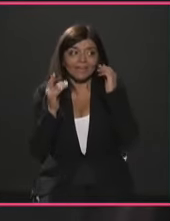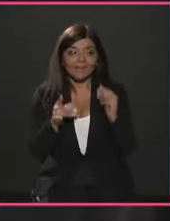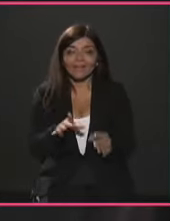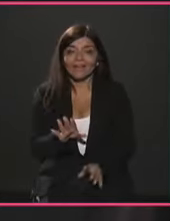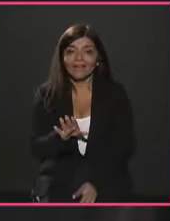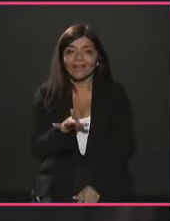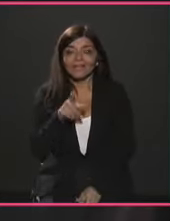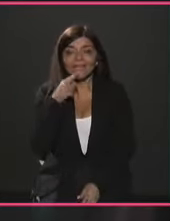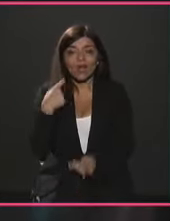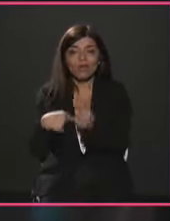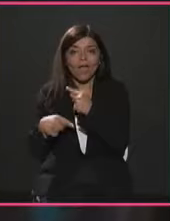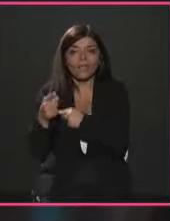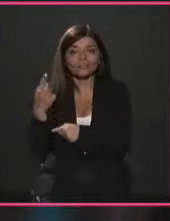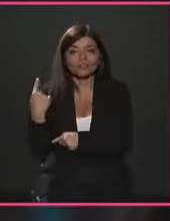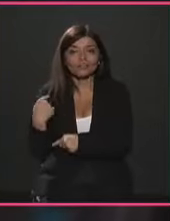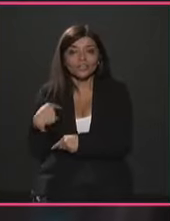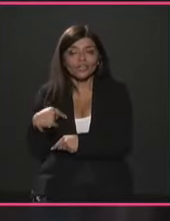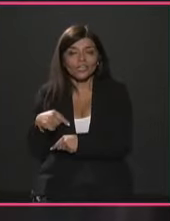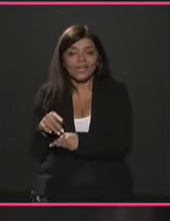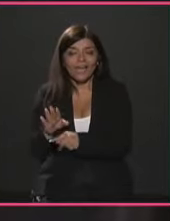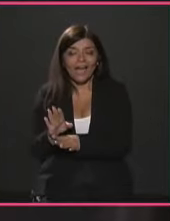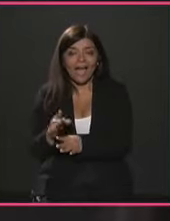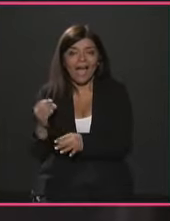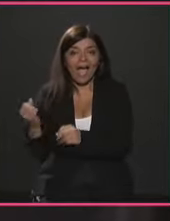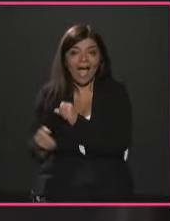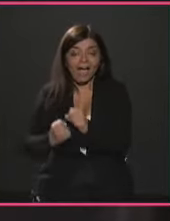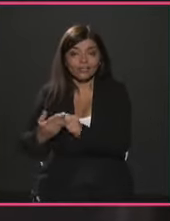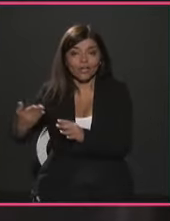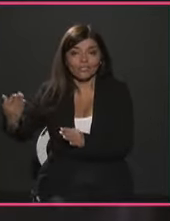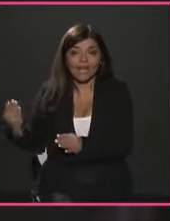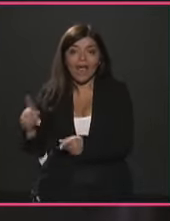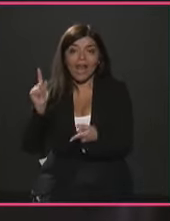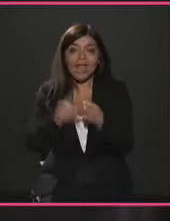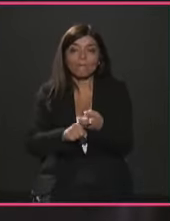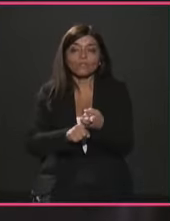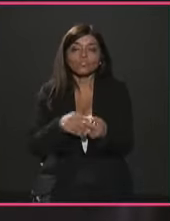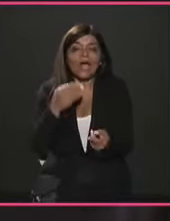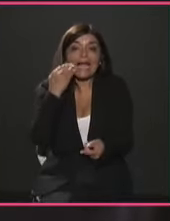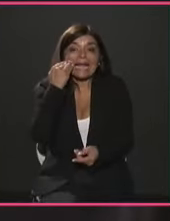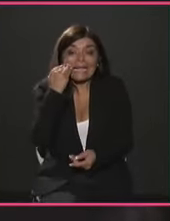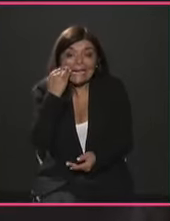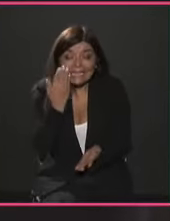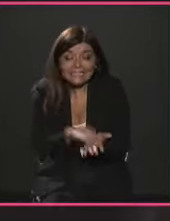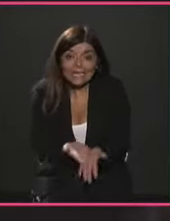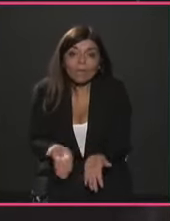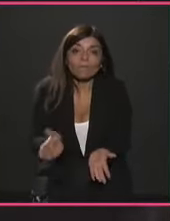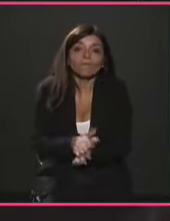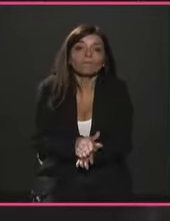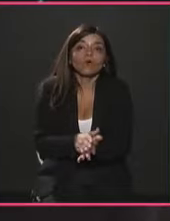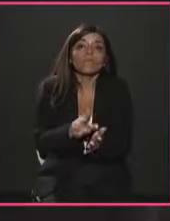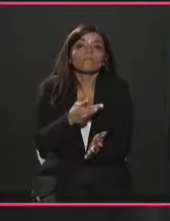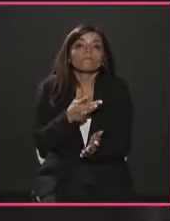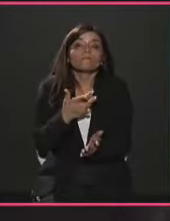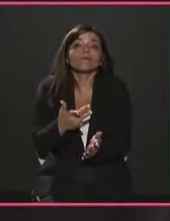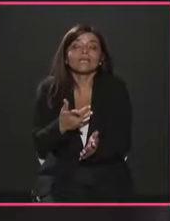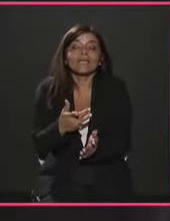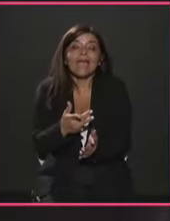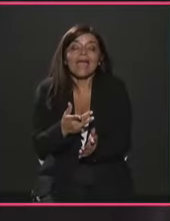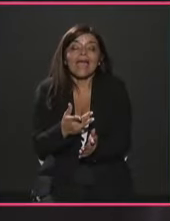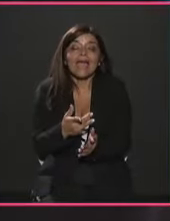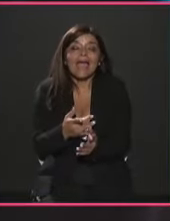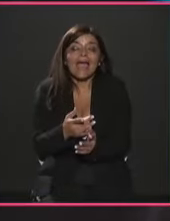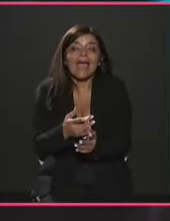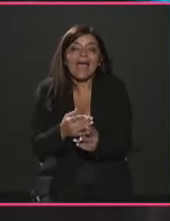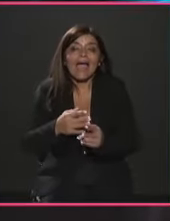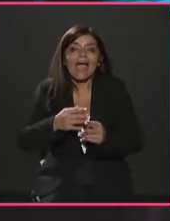fenomenal porque bueno hace algunos años atrás su marido estuvo a punto de fallecer por una super bacteria que